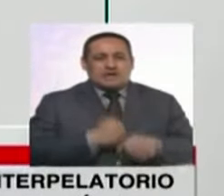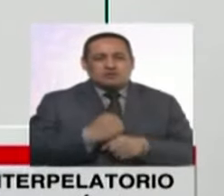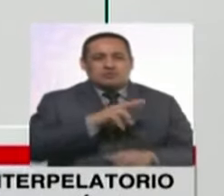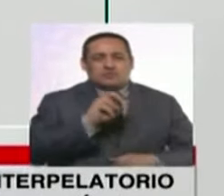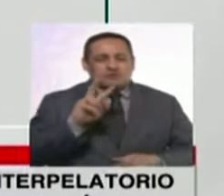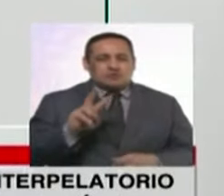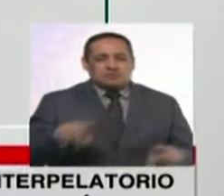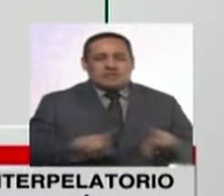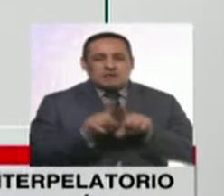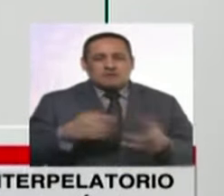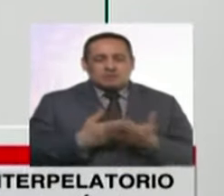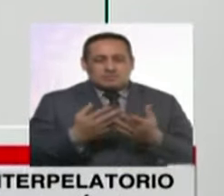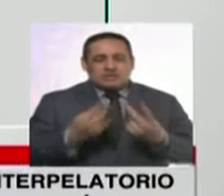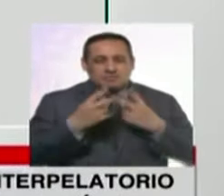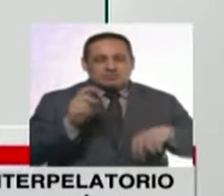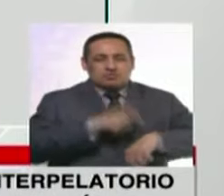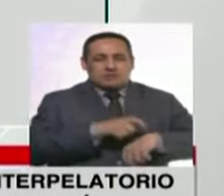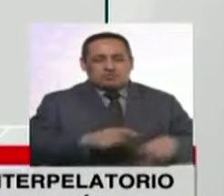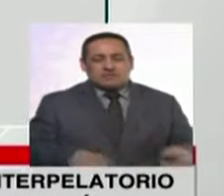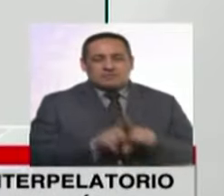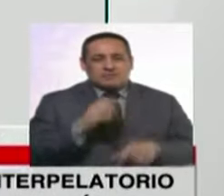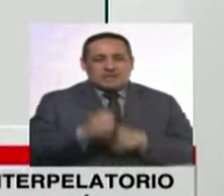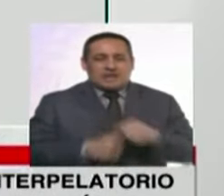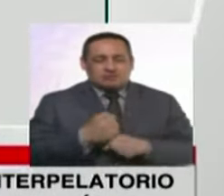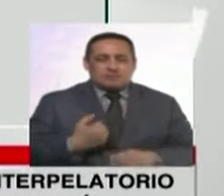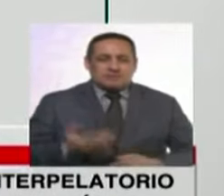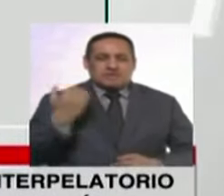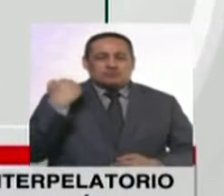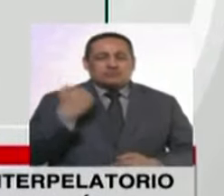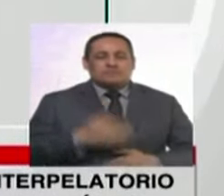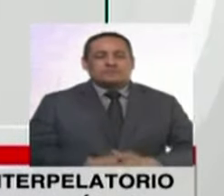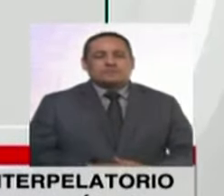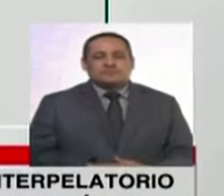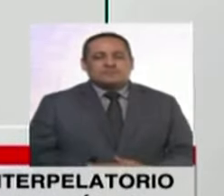con relación al mismo periodo del año anterior